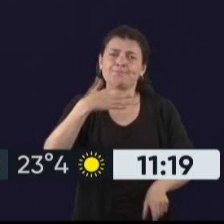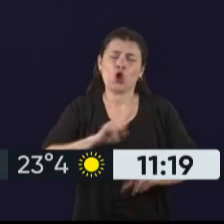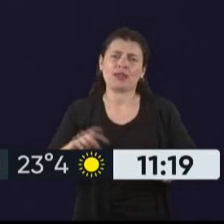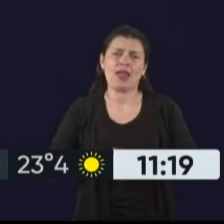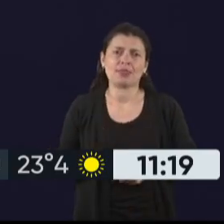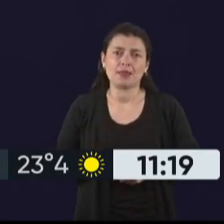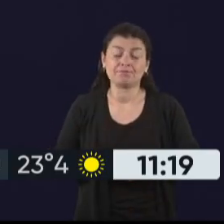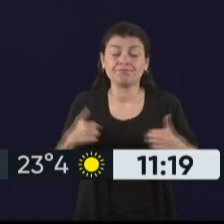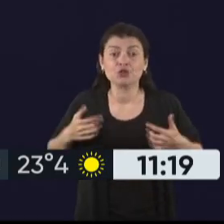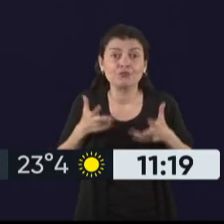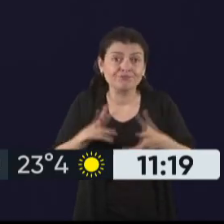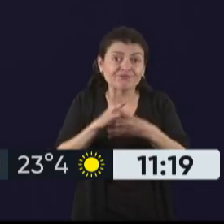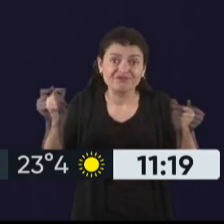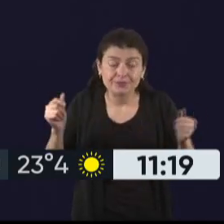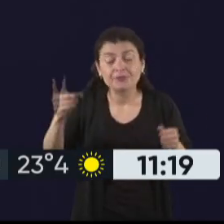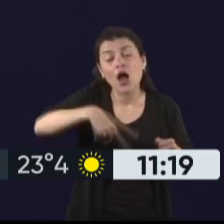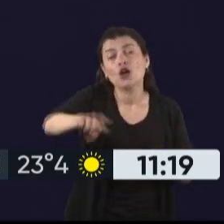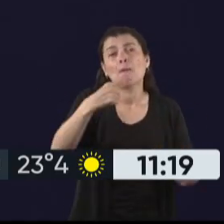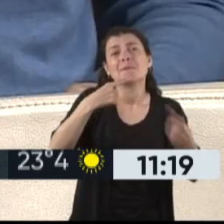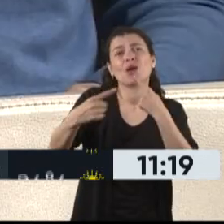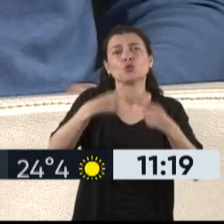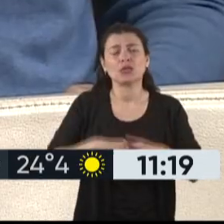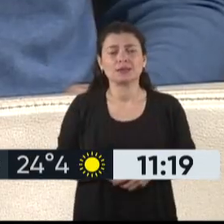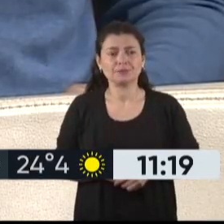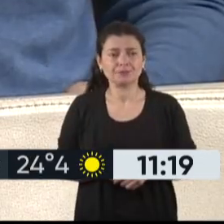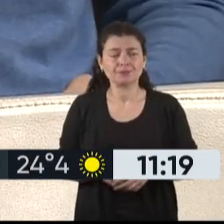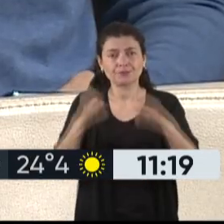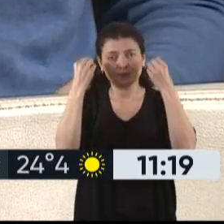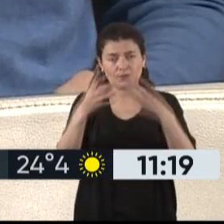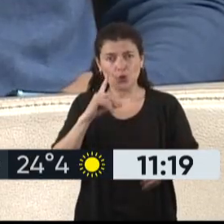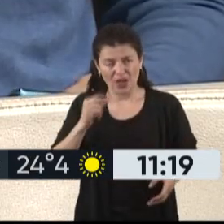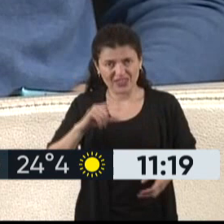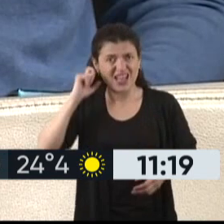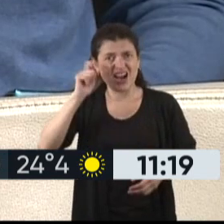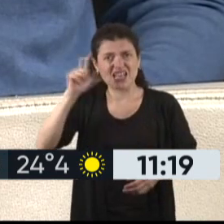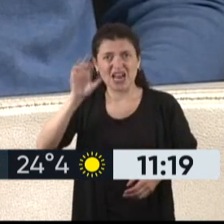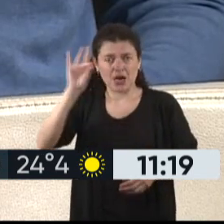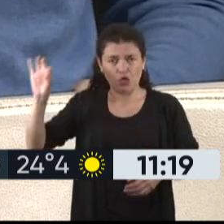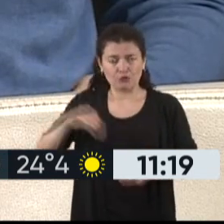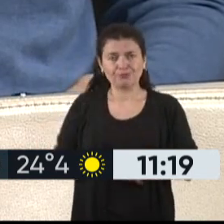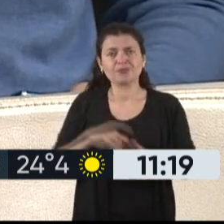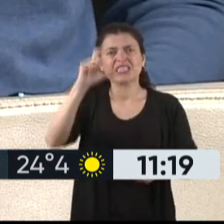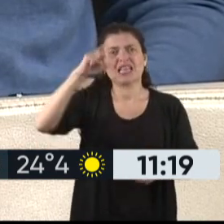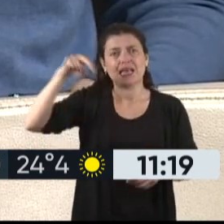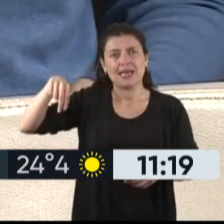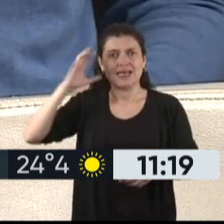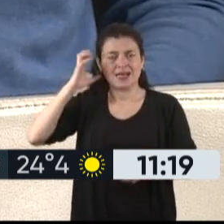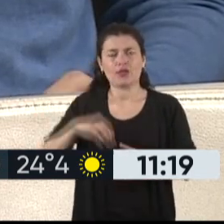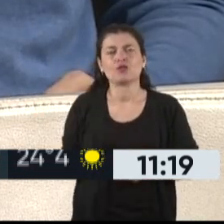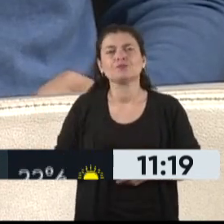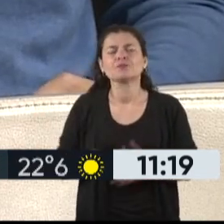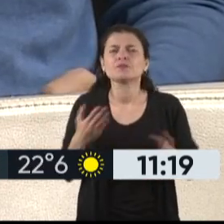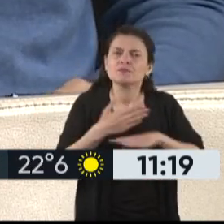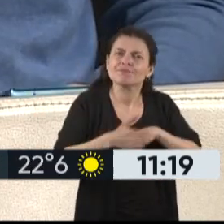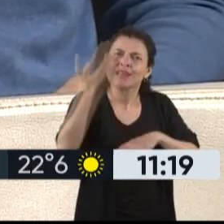Hasta aquí lo mío. Los escucho. Voceros, buen día. Nicolás Gallardo, de CNN Radio. Muy bien. A partir del